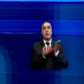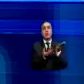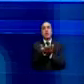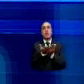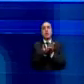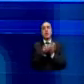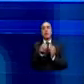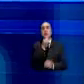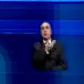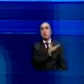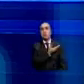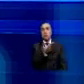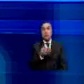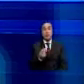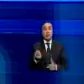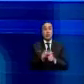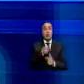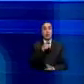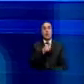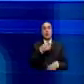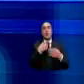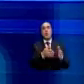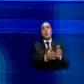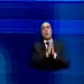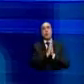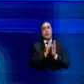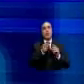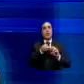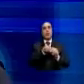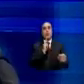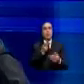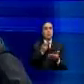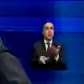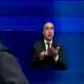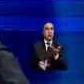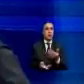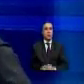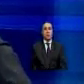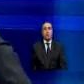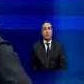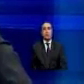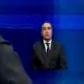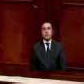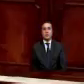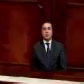servicios de alimentación. A ella le exigen que renuncie.